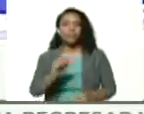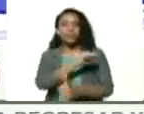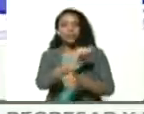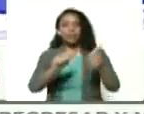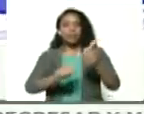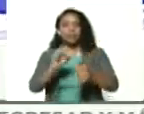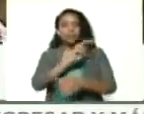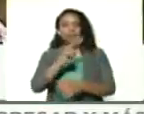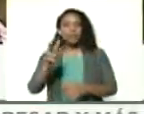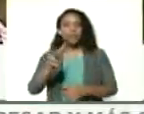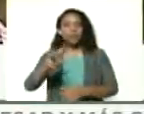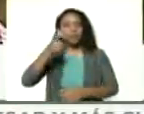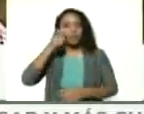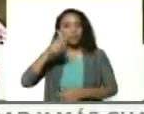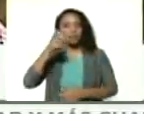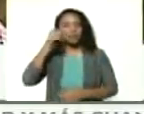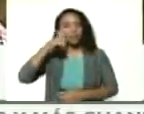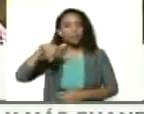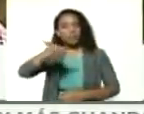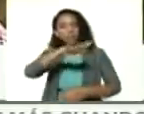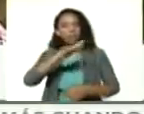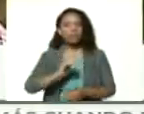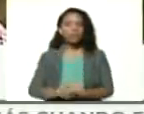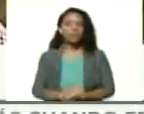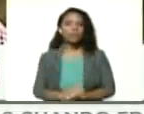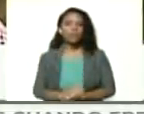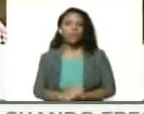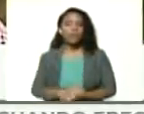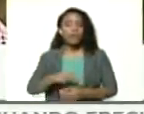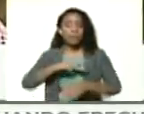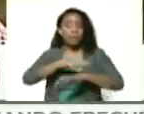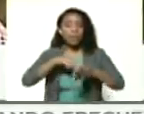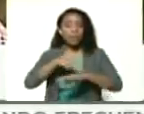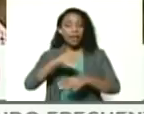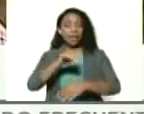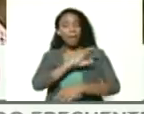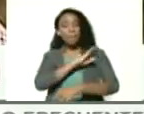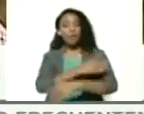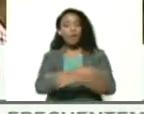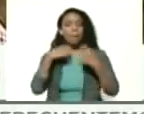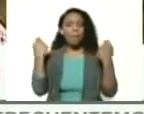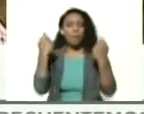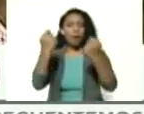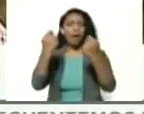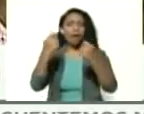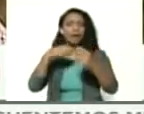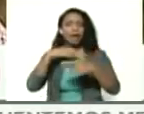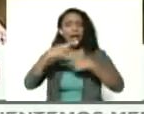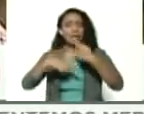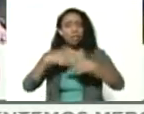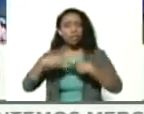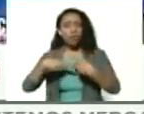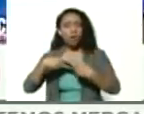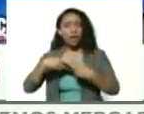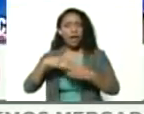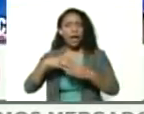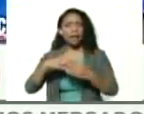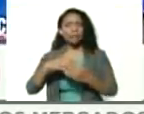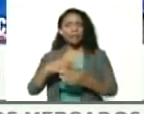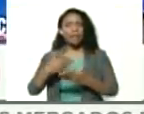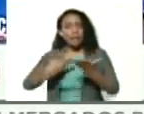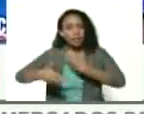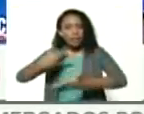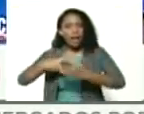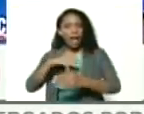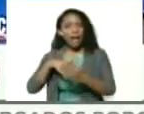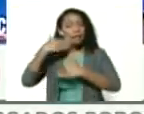vicepresidenta de Seguridad Ciudadana y ministra del Poder Popular para Relaciones Interiores, Paz y Justicia, que